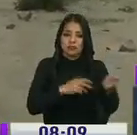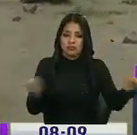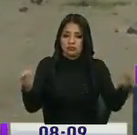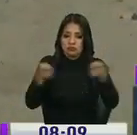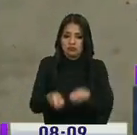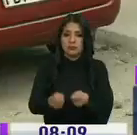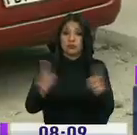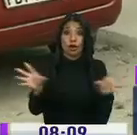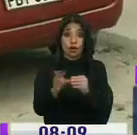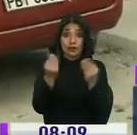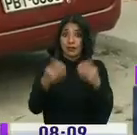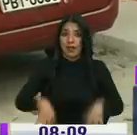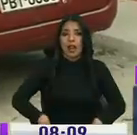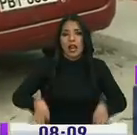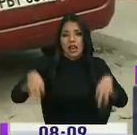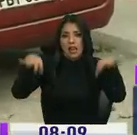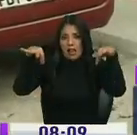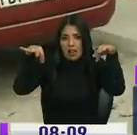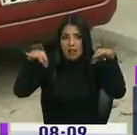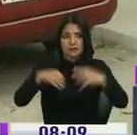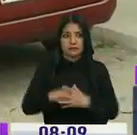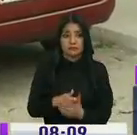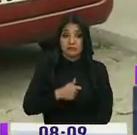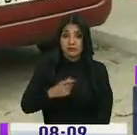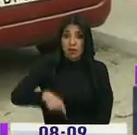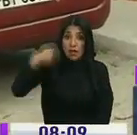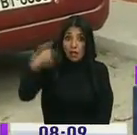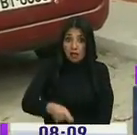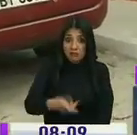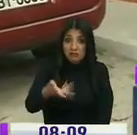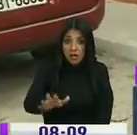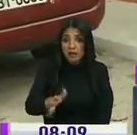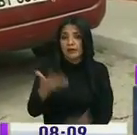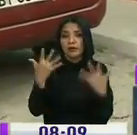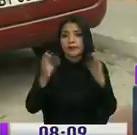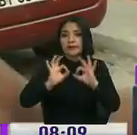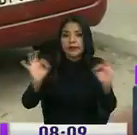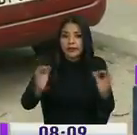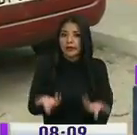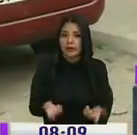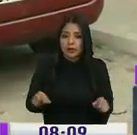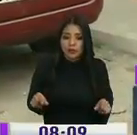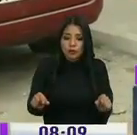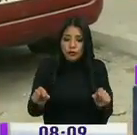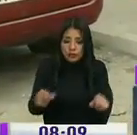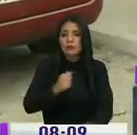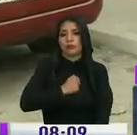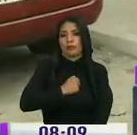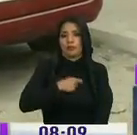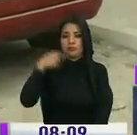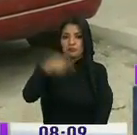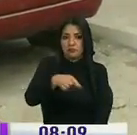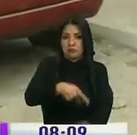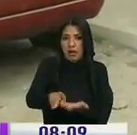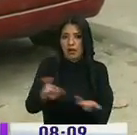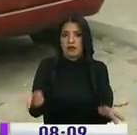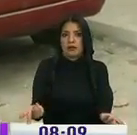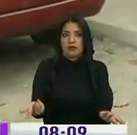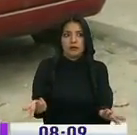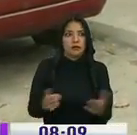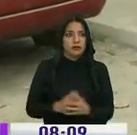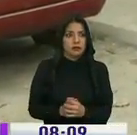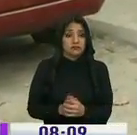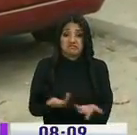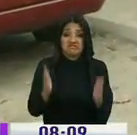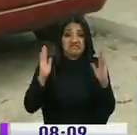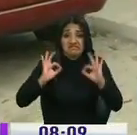los recursos si nosotros no ponemos de nuestro bolsillo no hay obras porque los bolsillos hicimos así y si no no nos